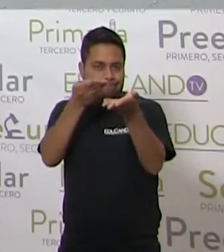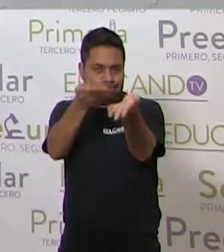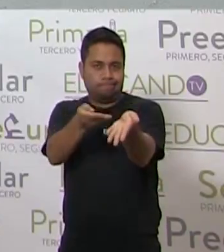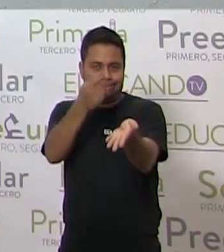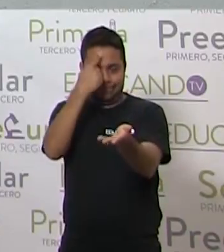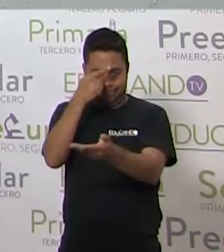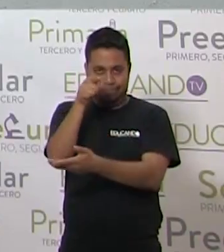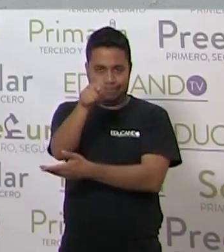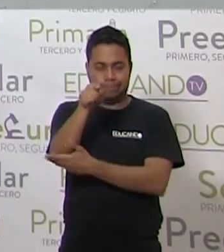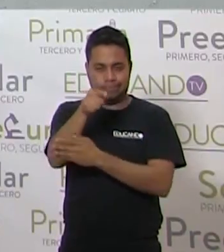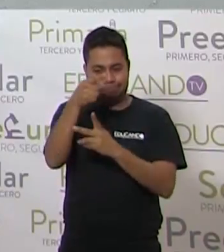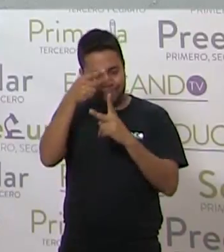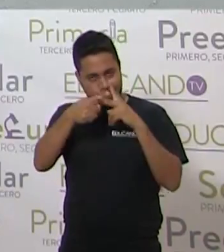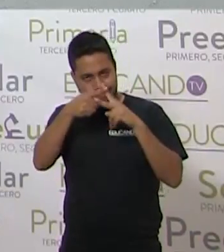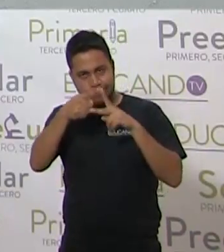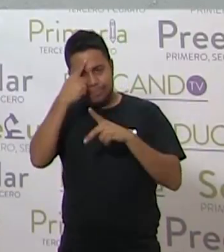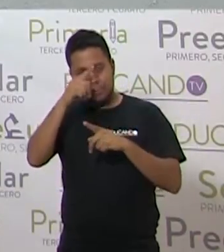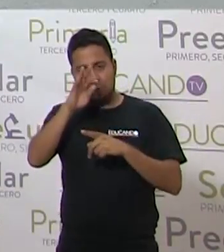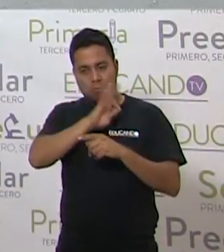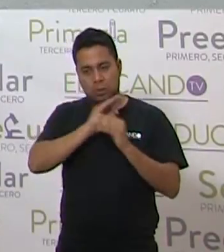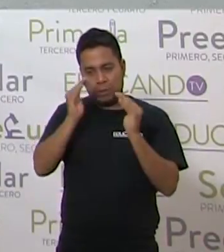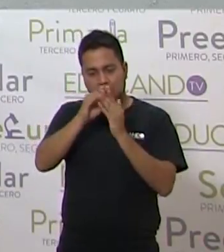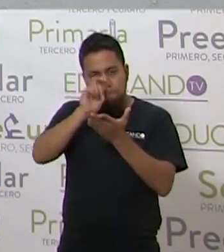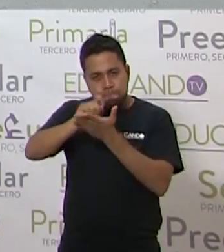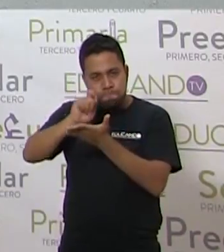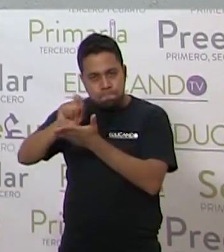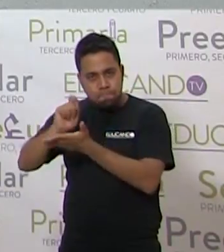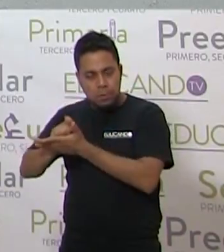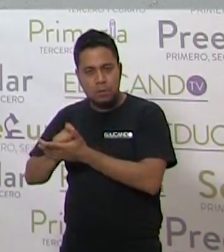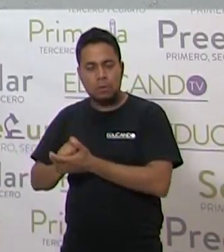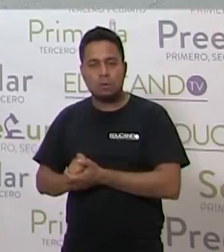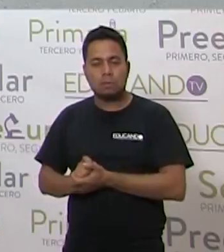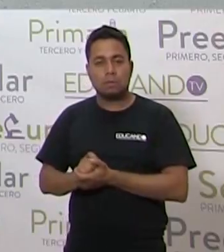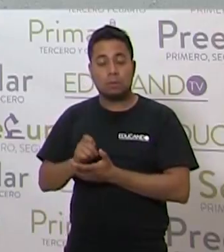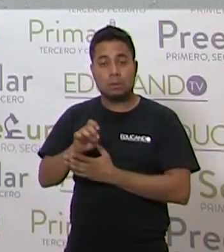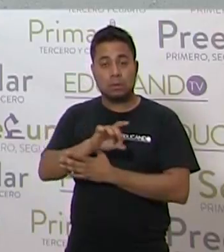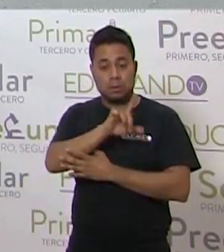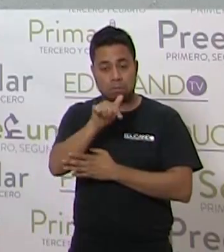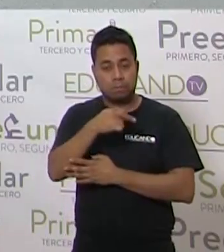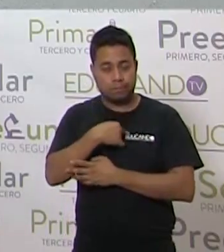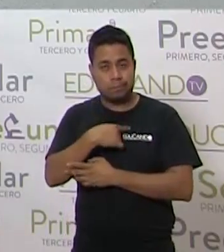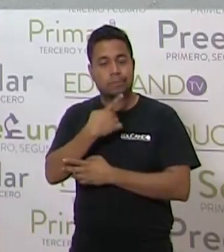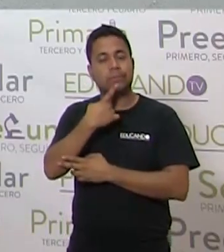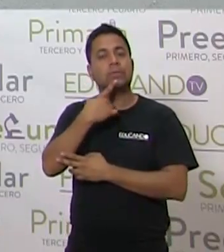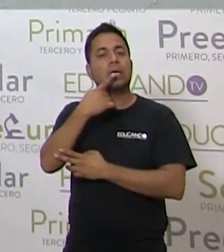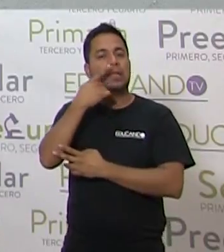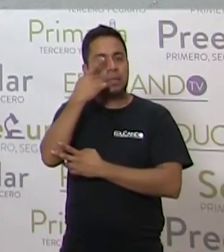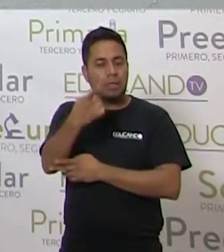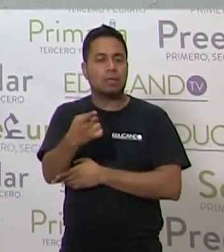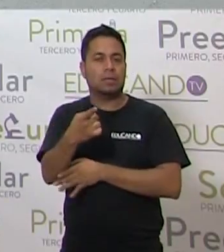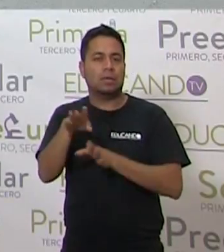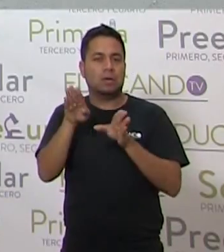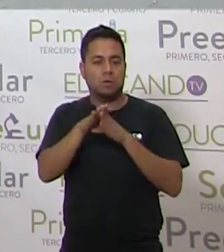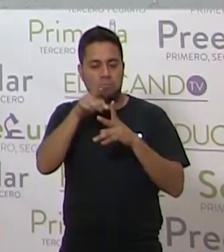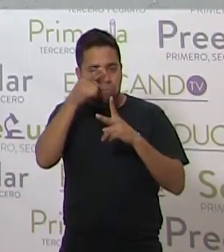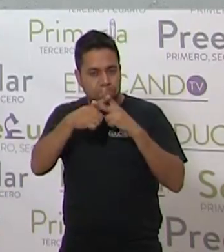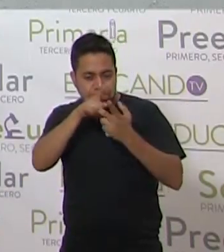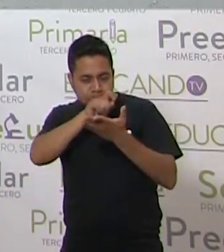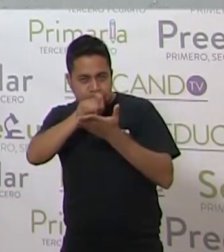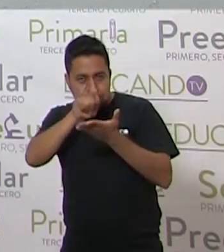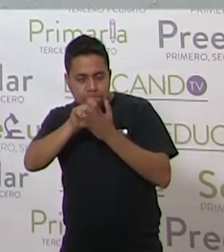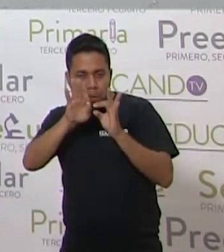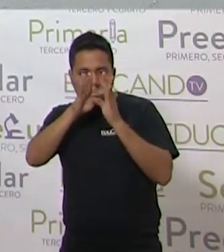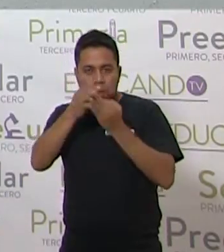Matemáticos para que los desarrolles en tu casa una vez que ya hemos establecido ya la la forma o la